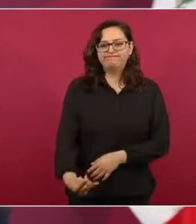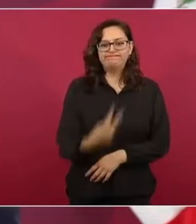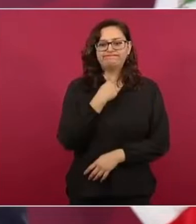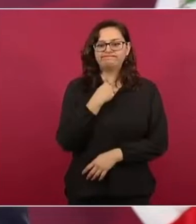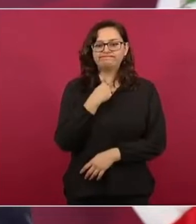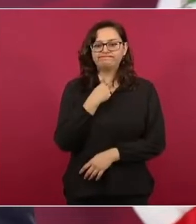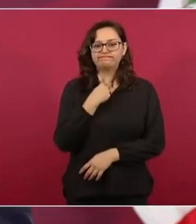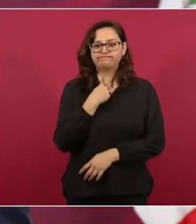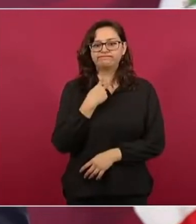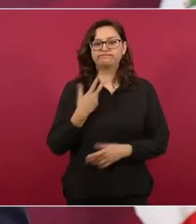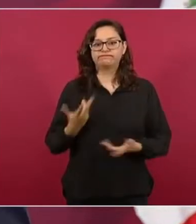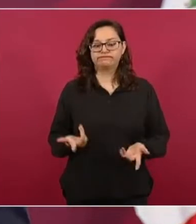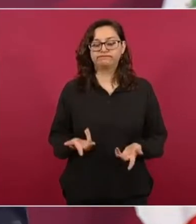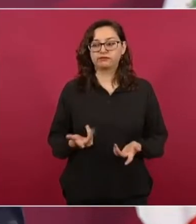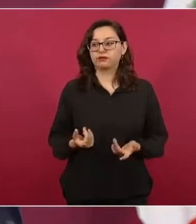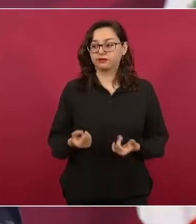algunos casos tienen producción